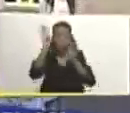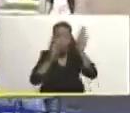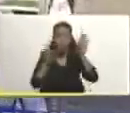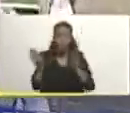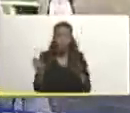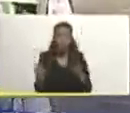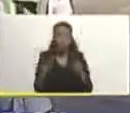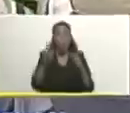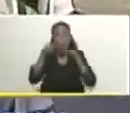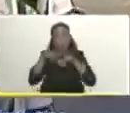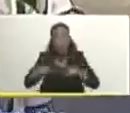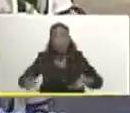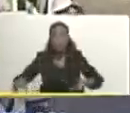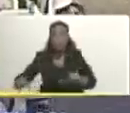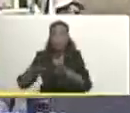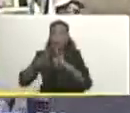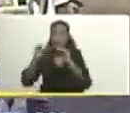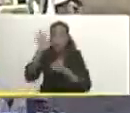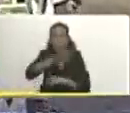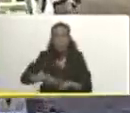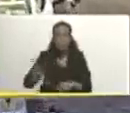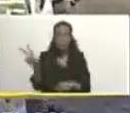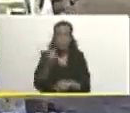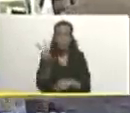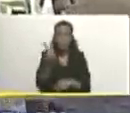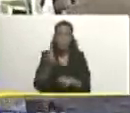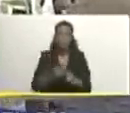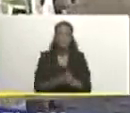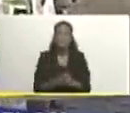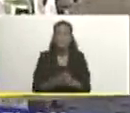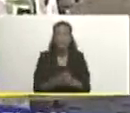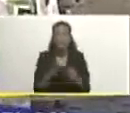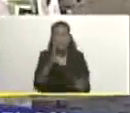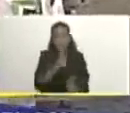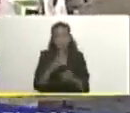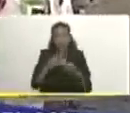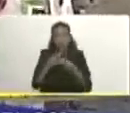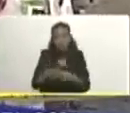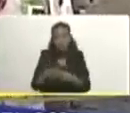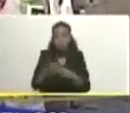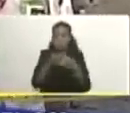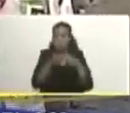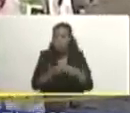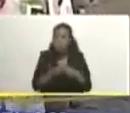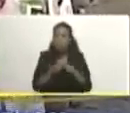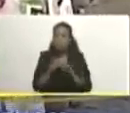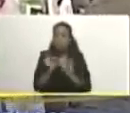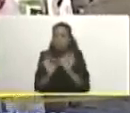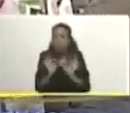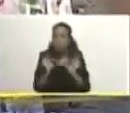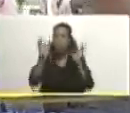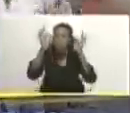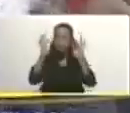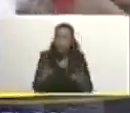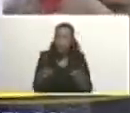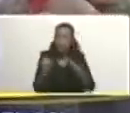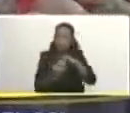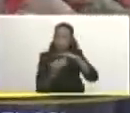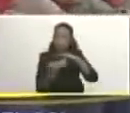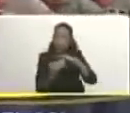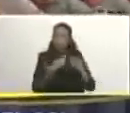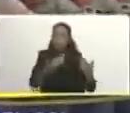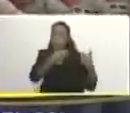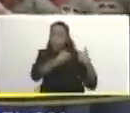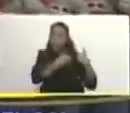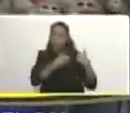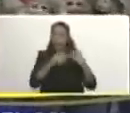con jurisdicción en todo el territorio de la República, para prestar la cooperación efectiva de las instituciones